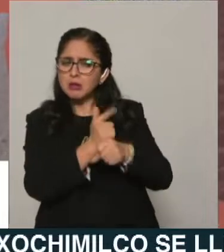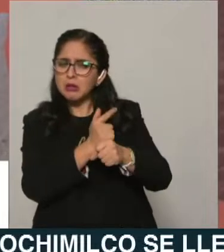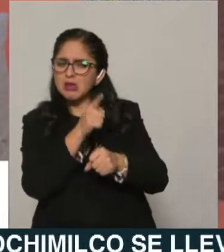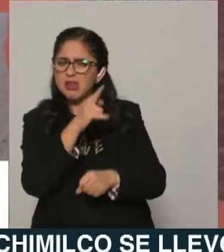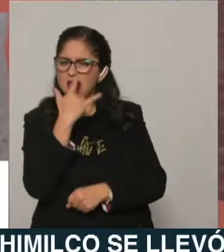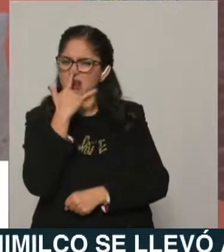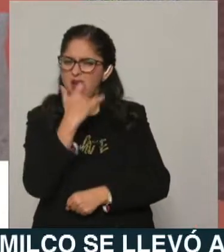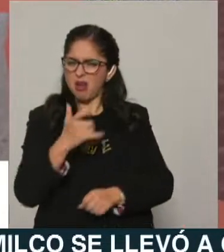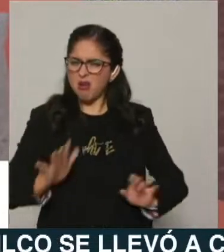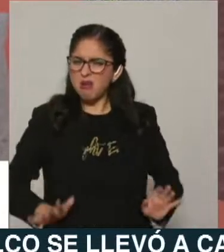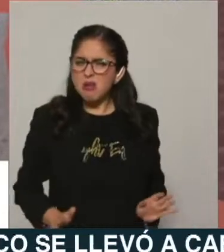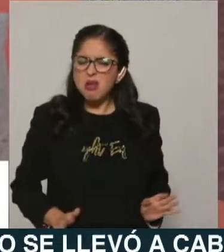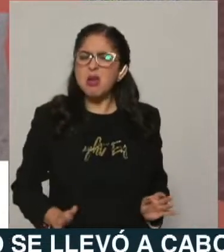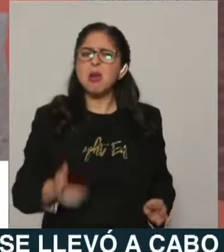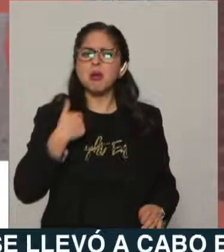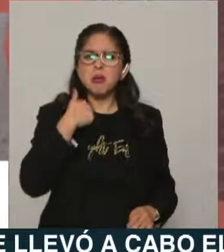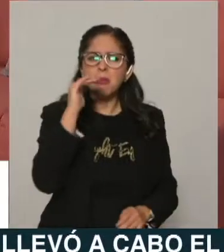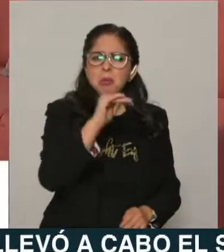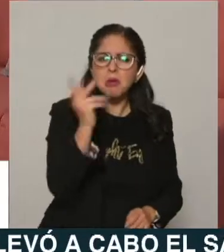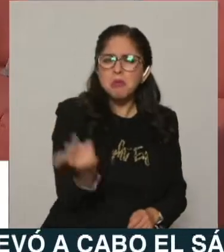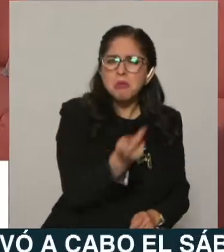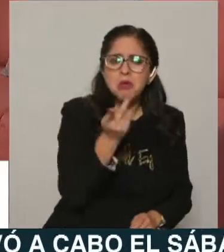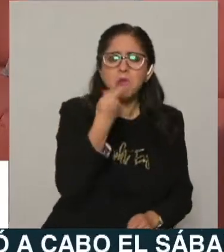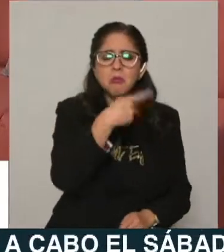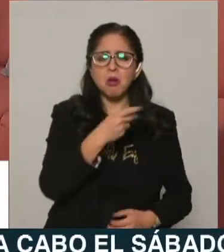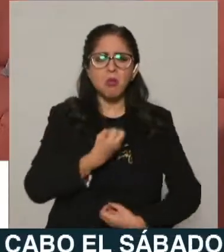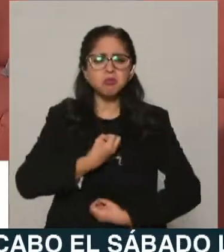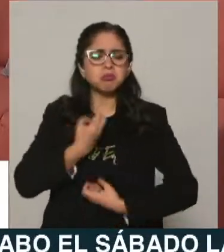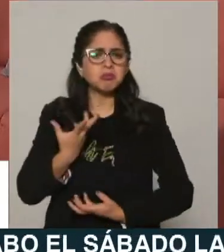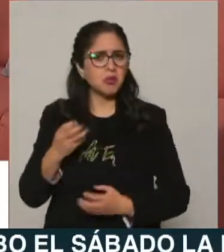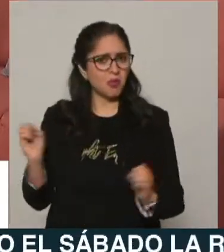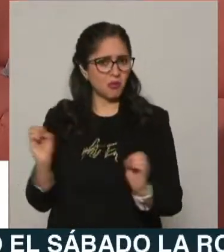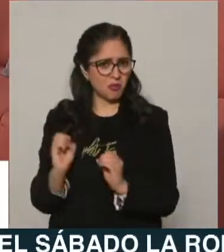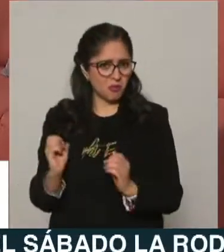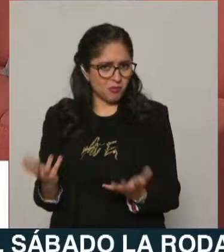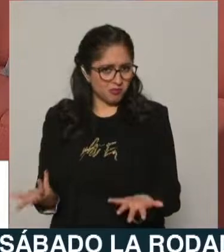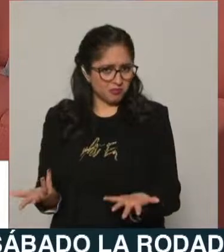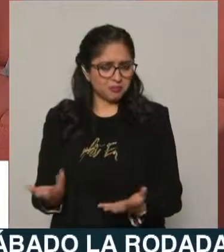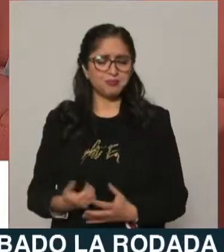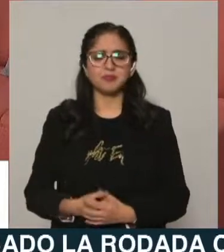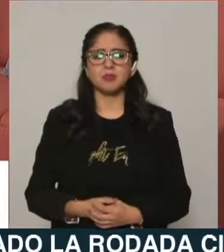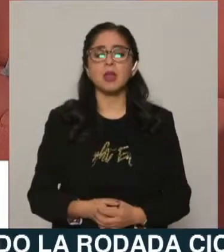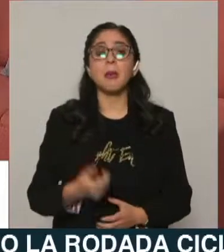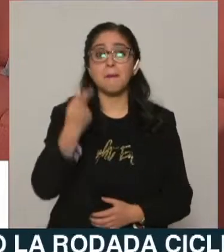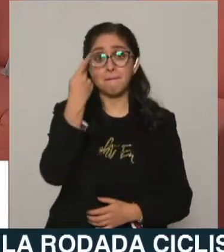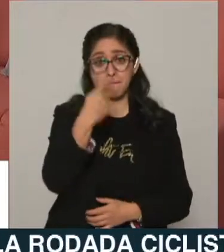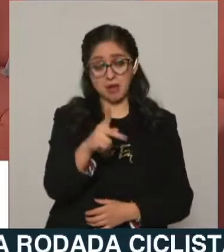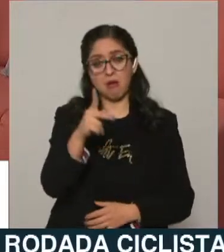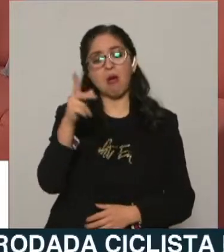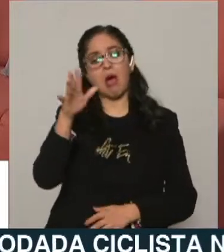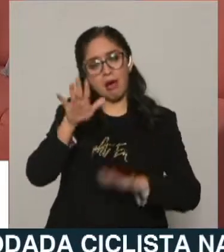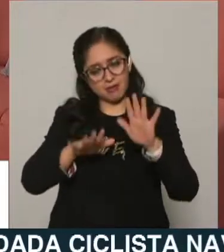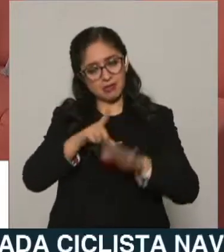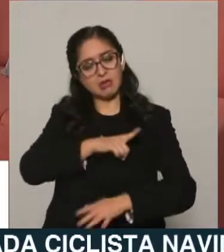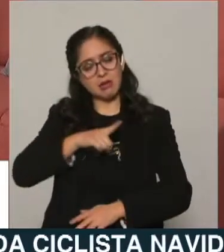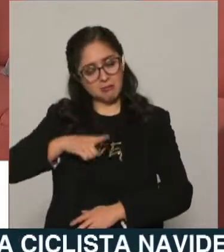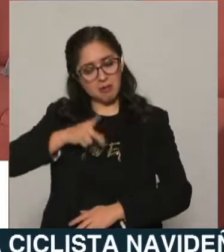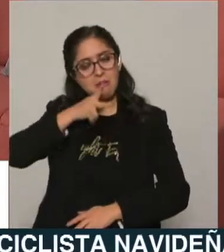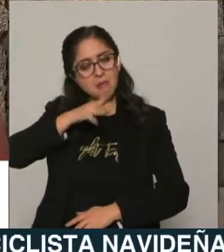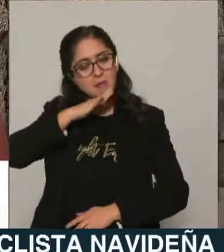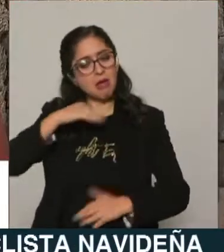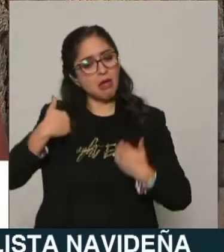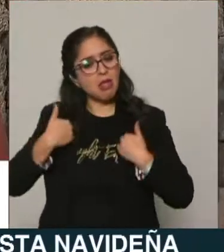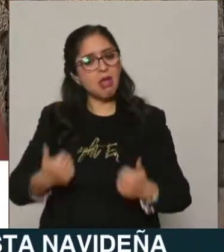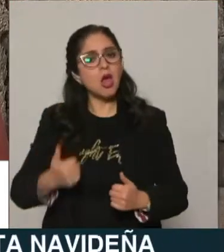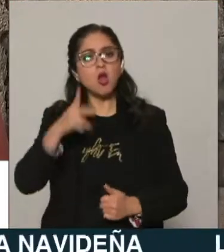¿no? Pero hay un límite, ¿no? Entre la privacidad, que por supuesto debemos de tener, y la seguridad, aquellos temas que nos están exponiendo